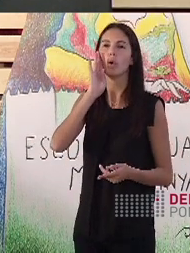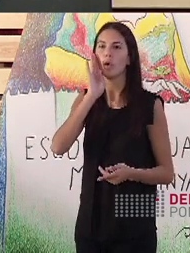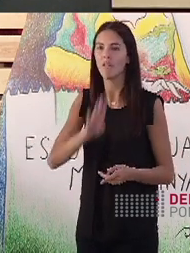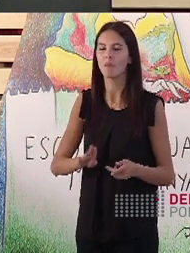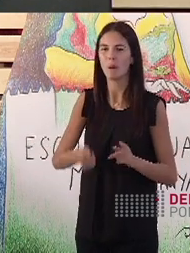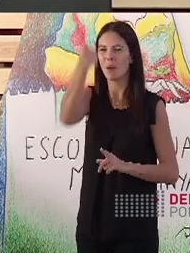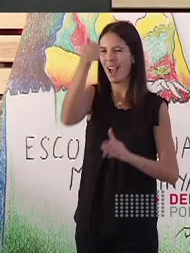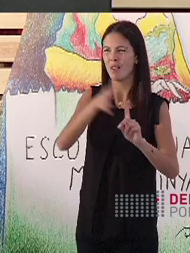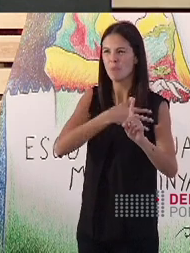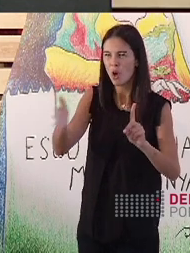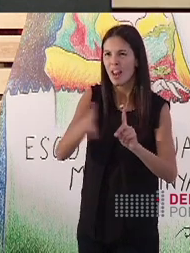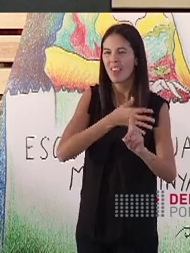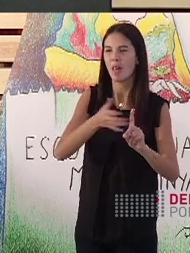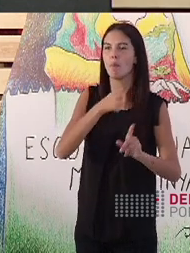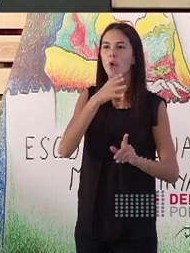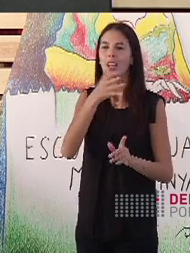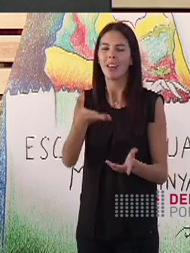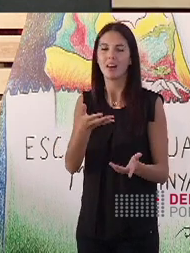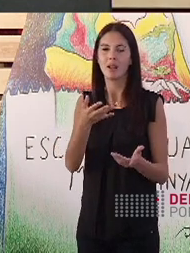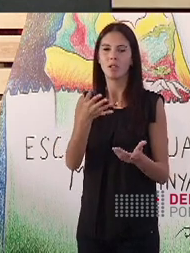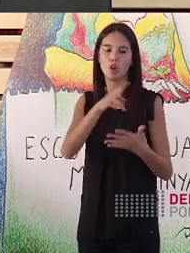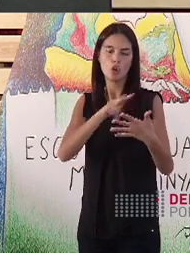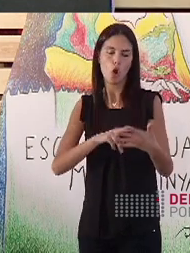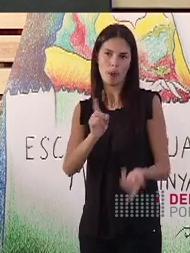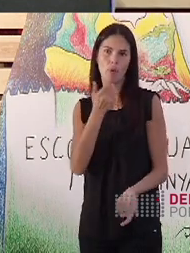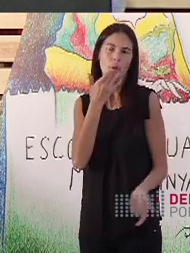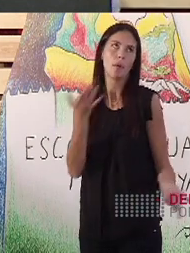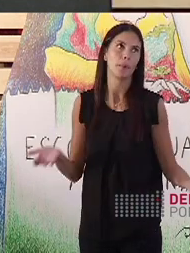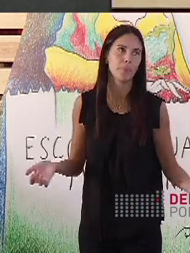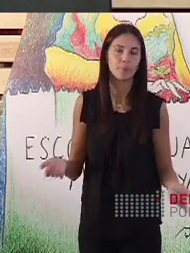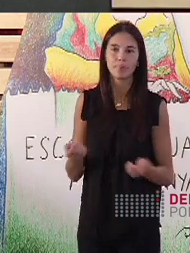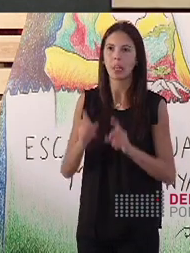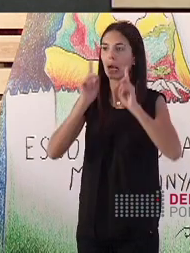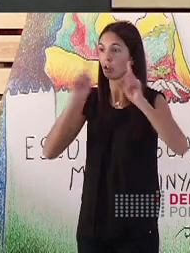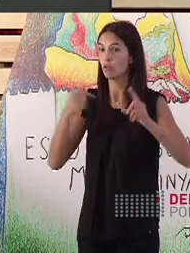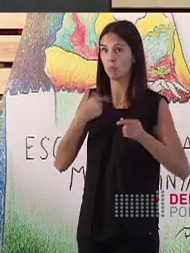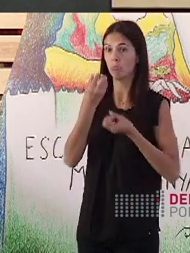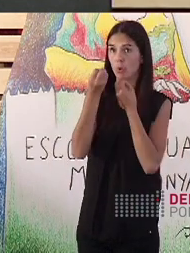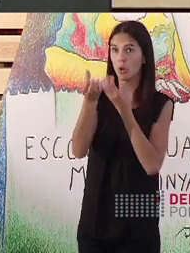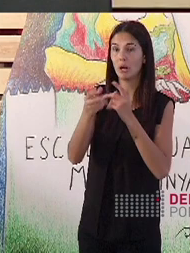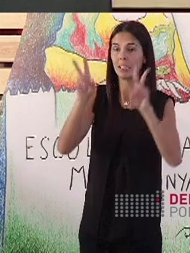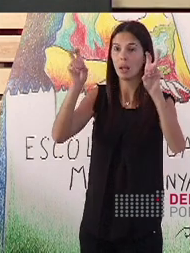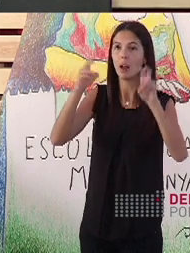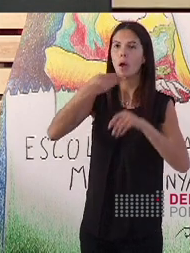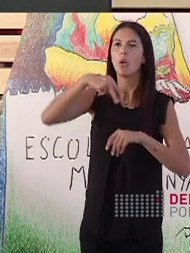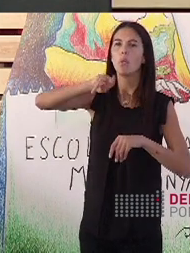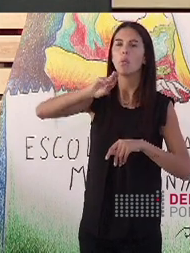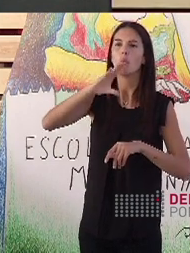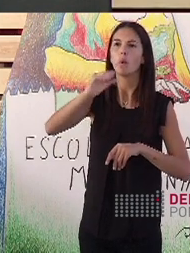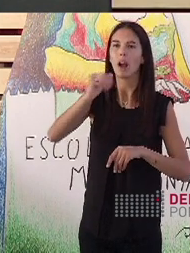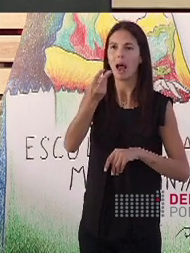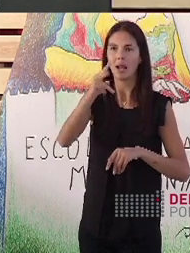vez más violenta porque no leen como violencia ciertas cosas. Por ejemplo, exacto, lo que yo os he contado del bukake, que por